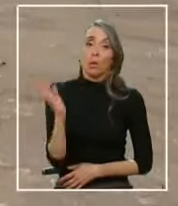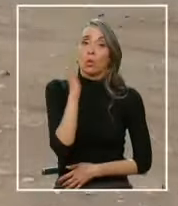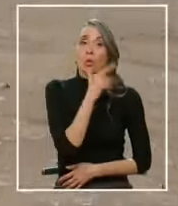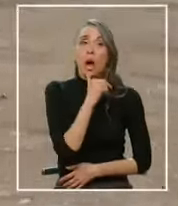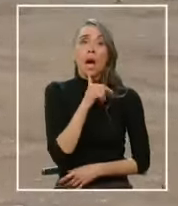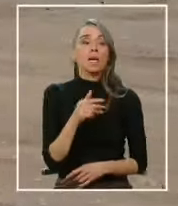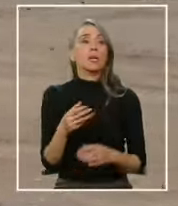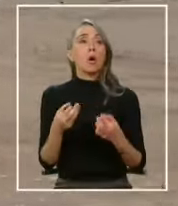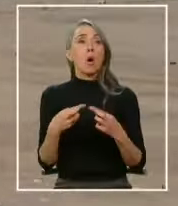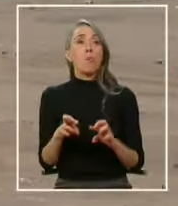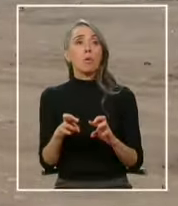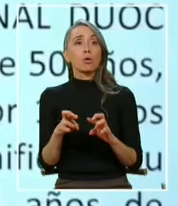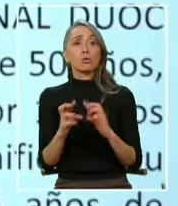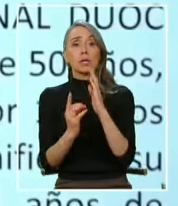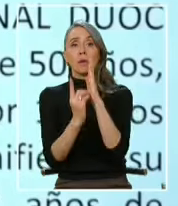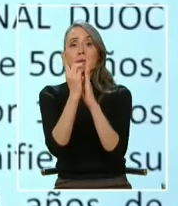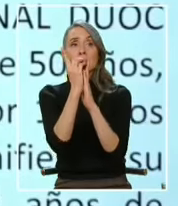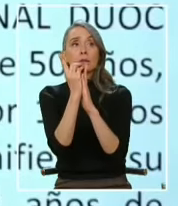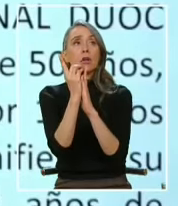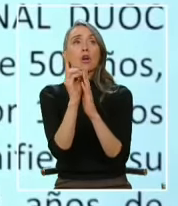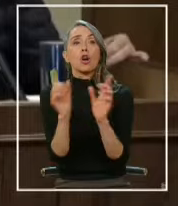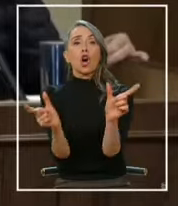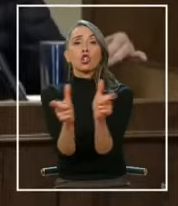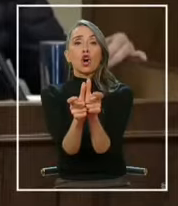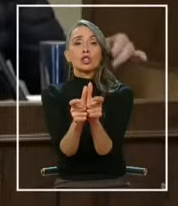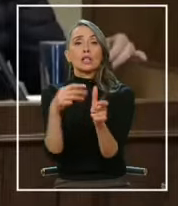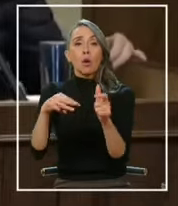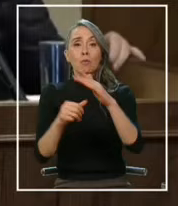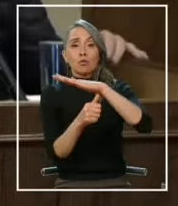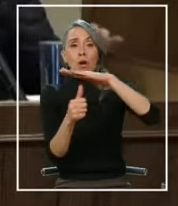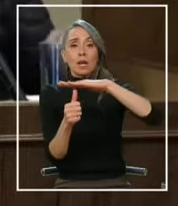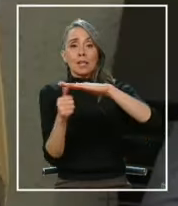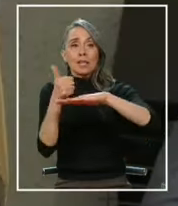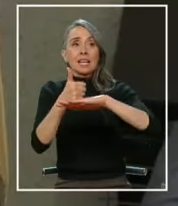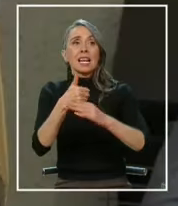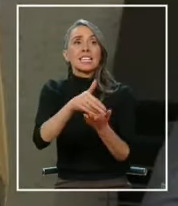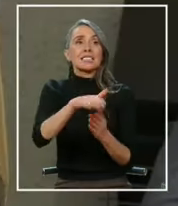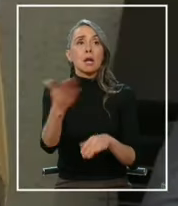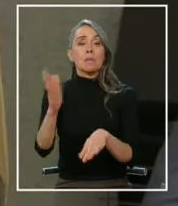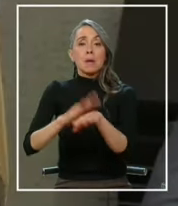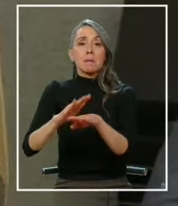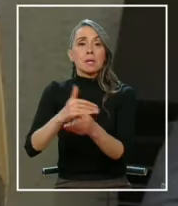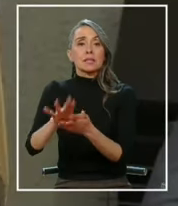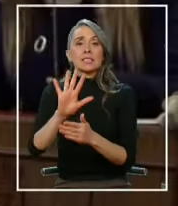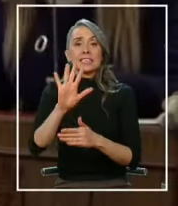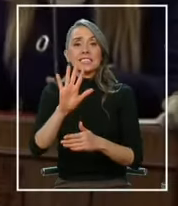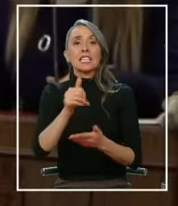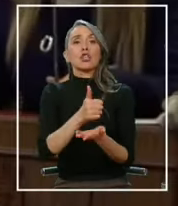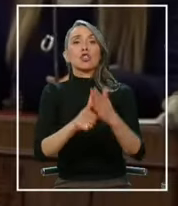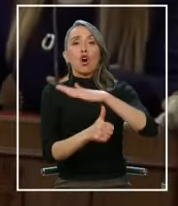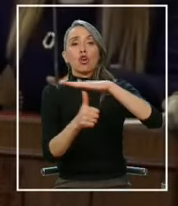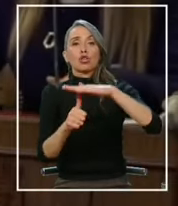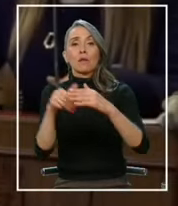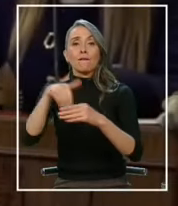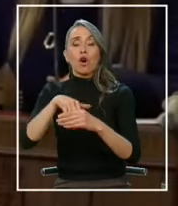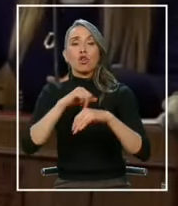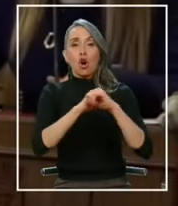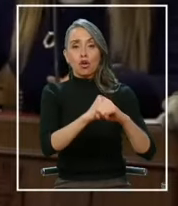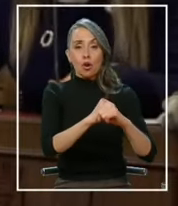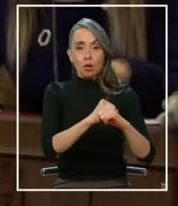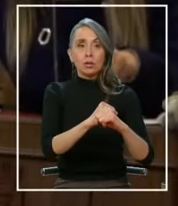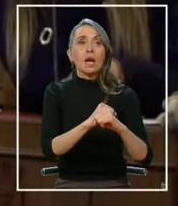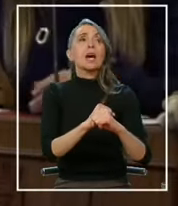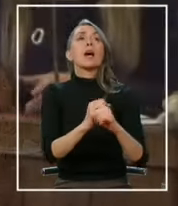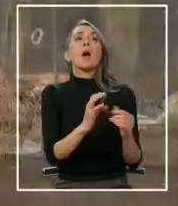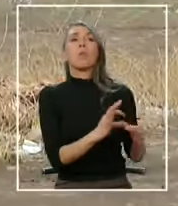tenemos una oportunidad de desarrollo. Finalmente, el Consejo Municipal rechazó el comodato. 5 concejales votaron en contra. Entre los